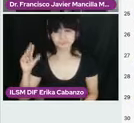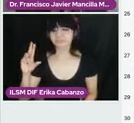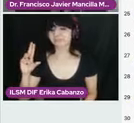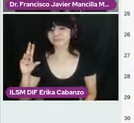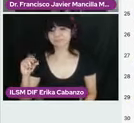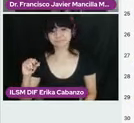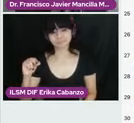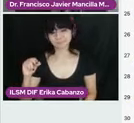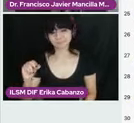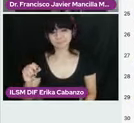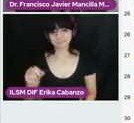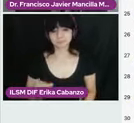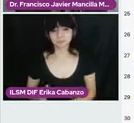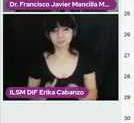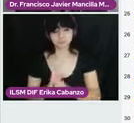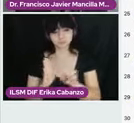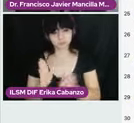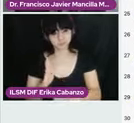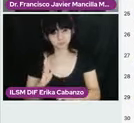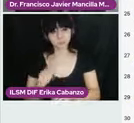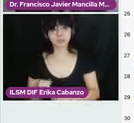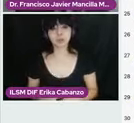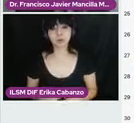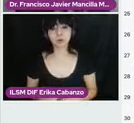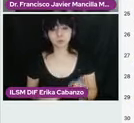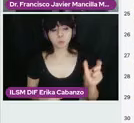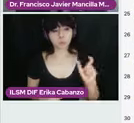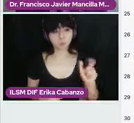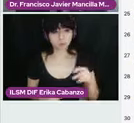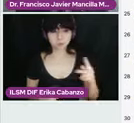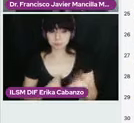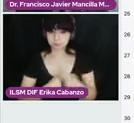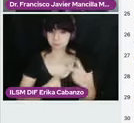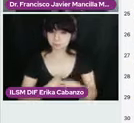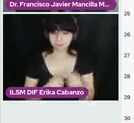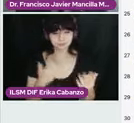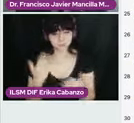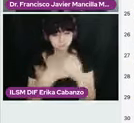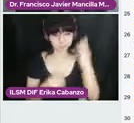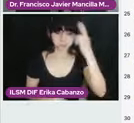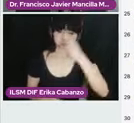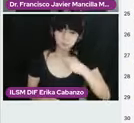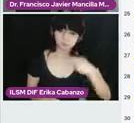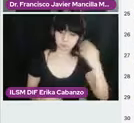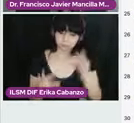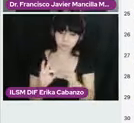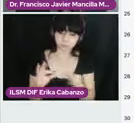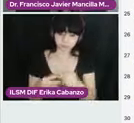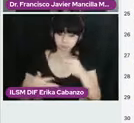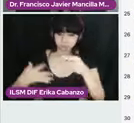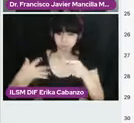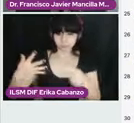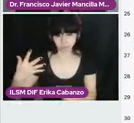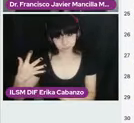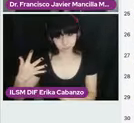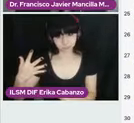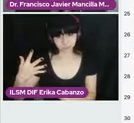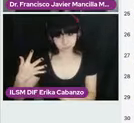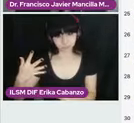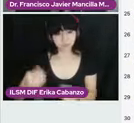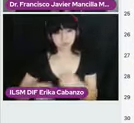esenciales donde representan algún problema para el paciente y que ya fueron estudiados y se descartó causas de daño sobre el oído o una